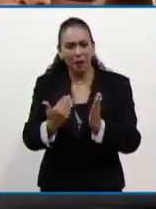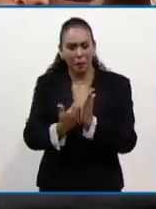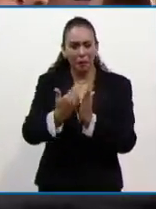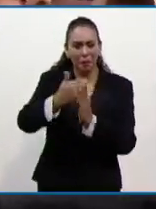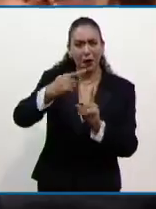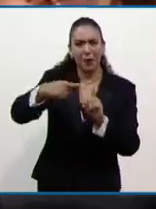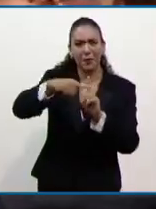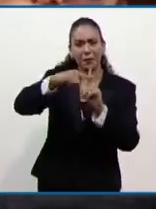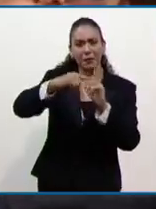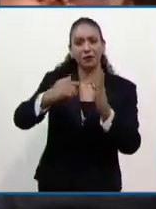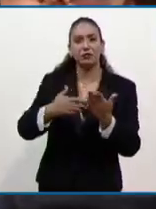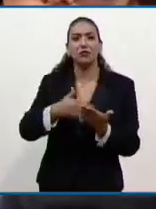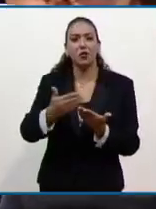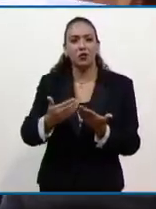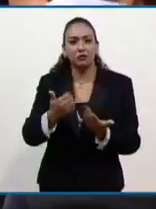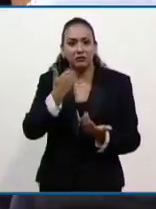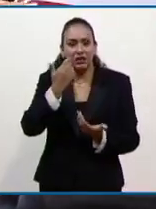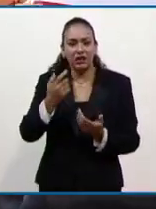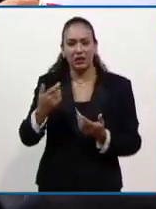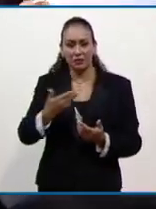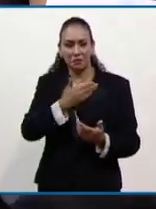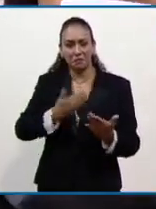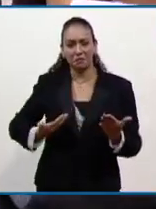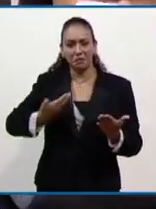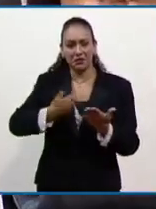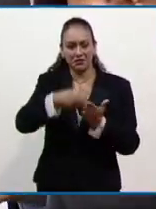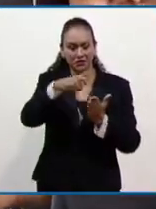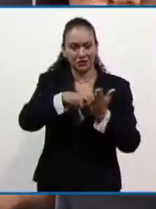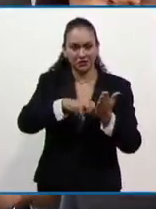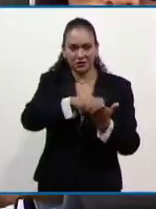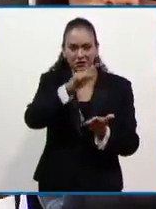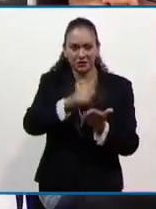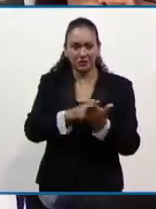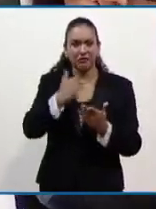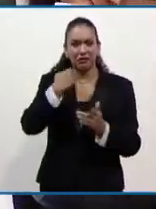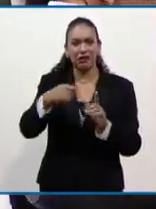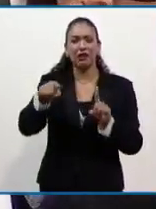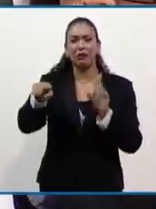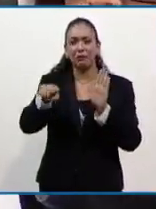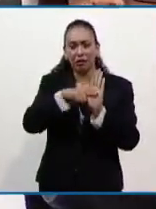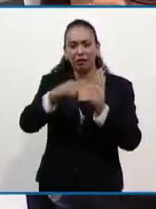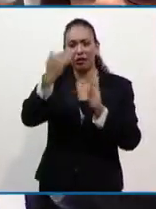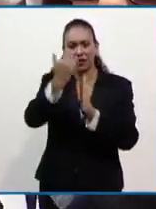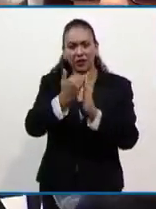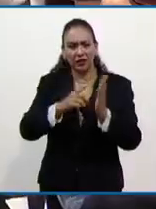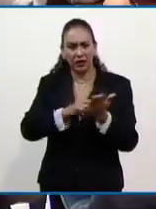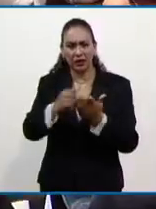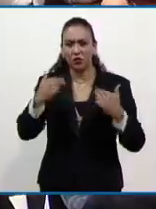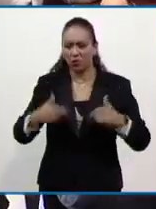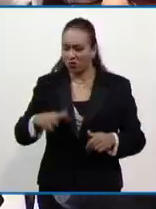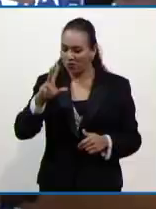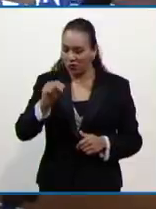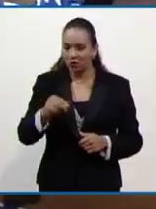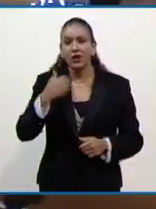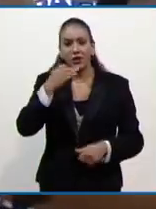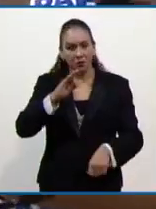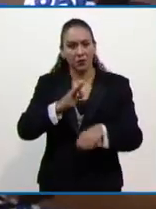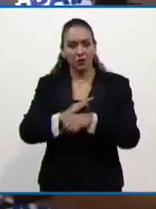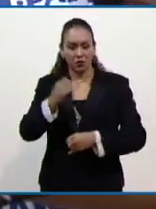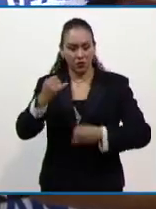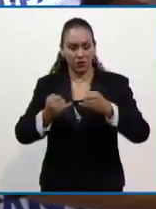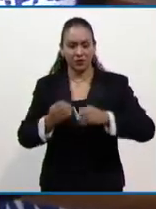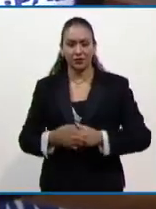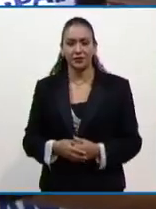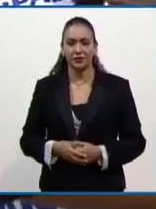de progresividad y los principios de independencia e imparcialidad de las personas juzgadoras.